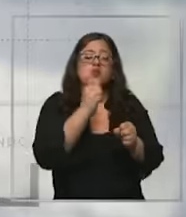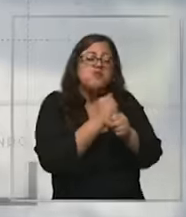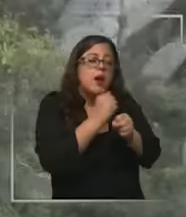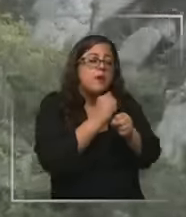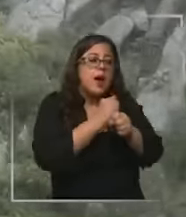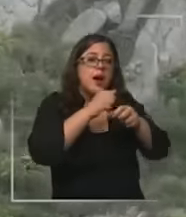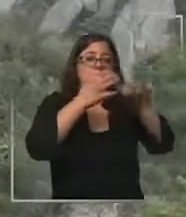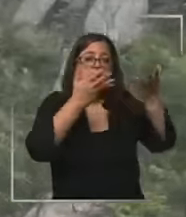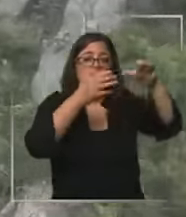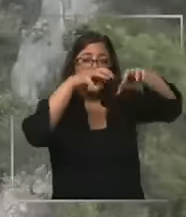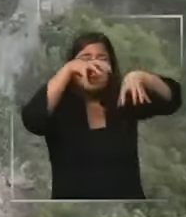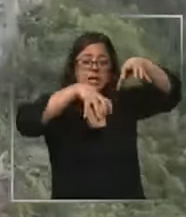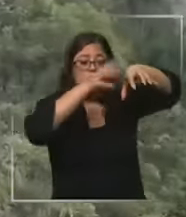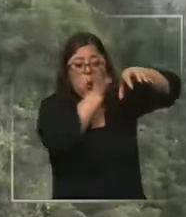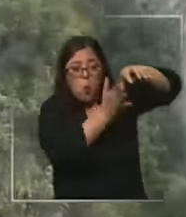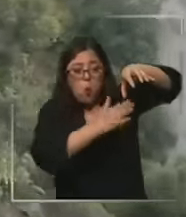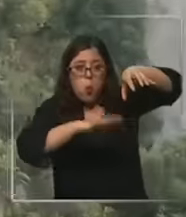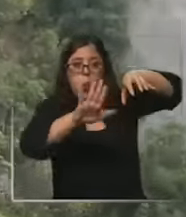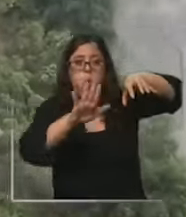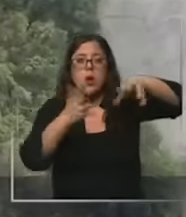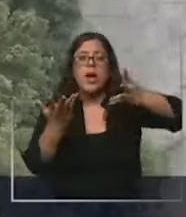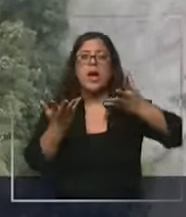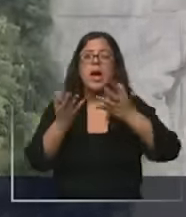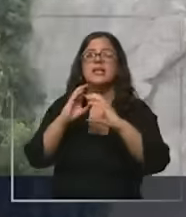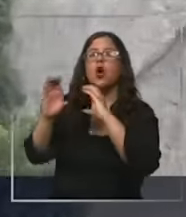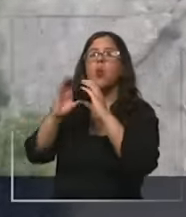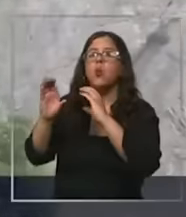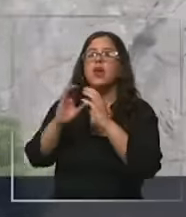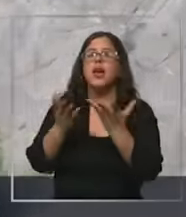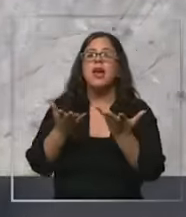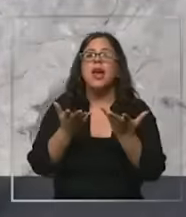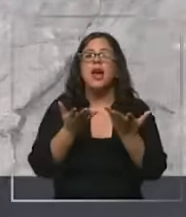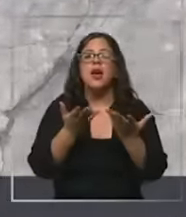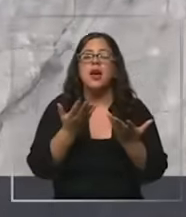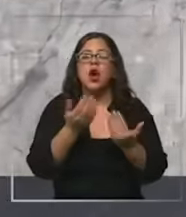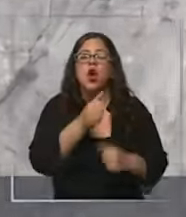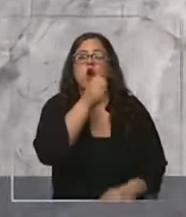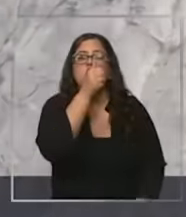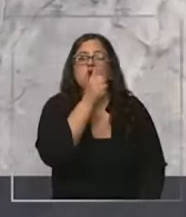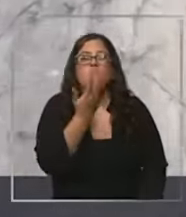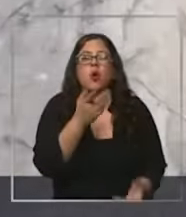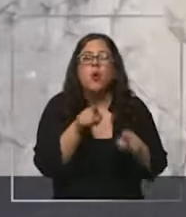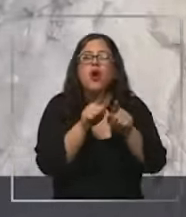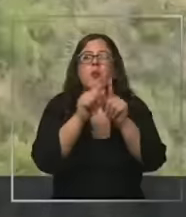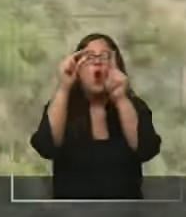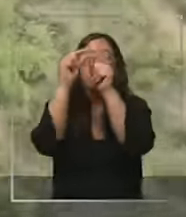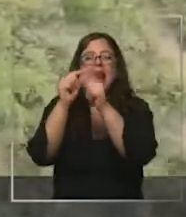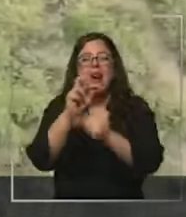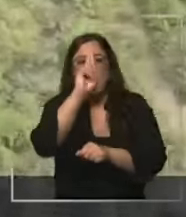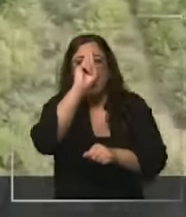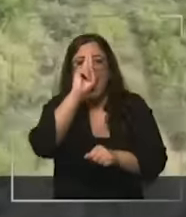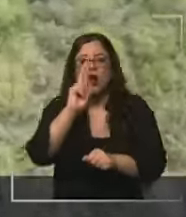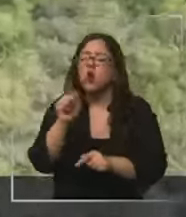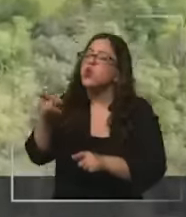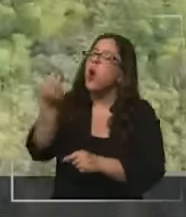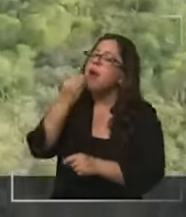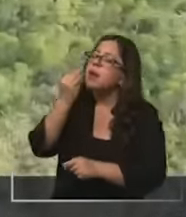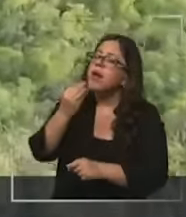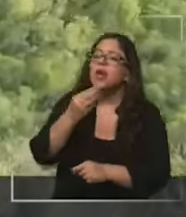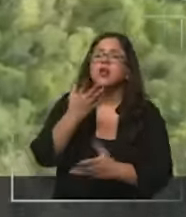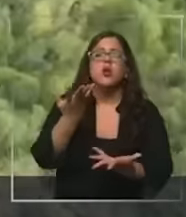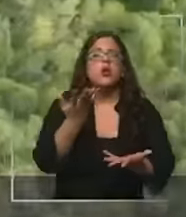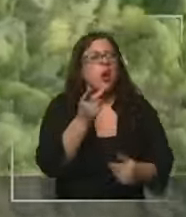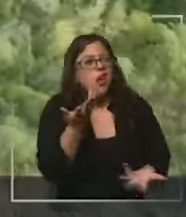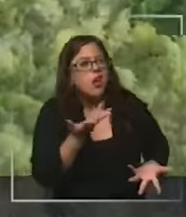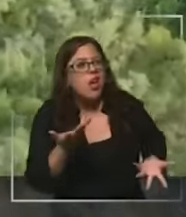se comunicaban en claves para ocultar la actividad. ¿Le gusta alimento o no? ¿A qué? A la chiquilla,